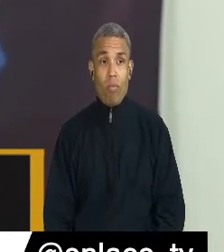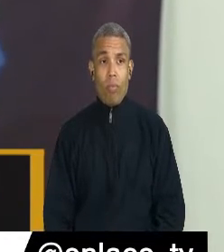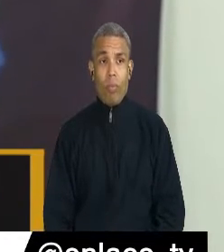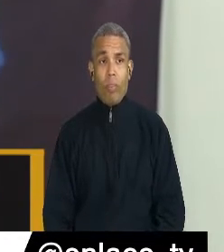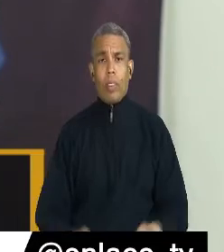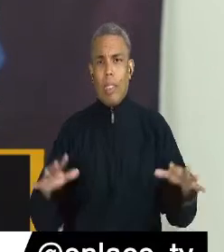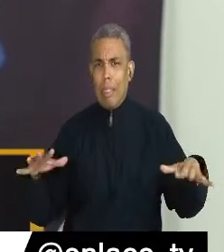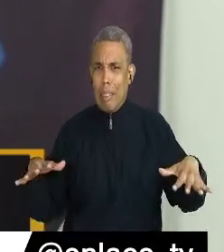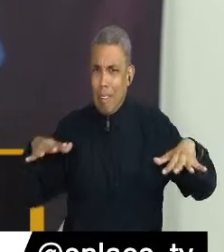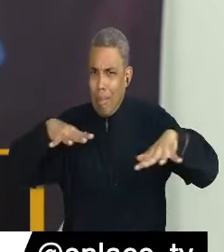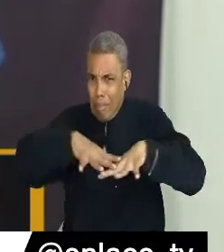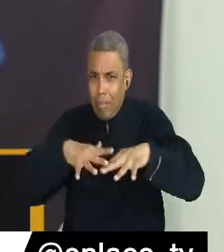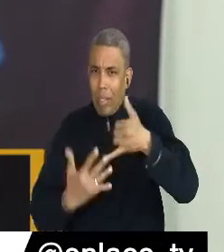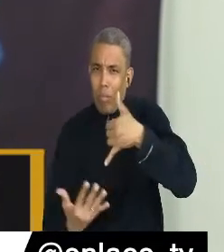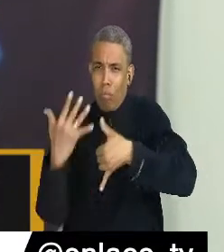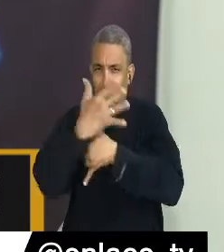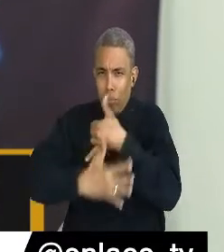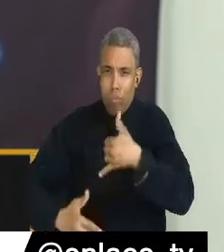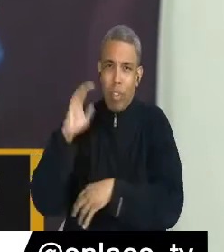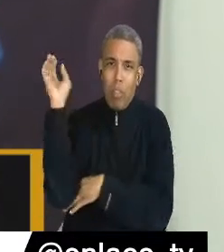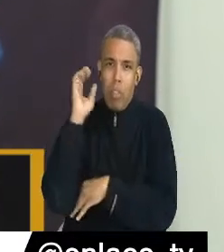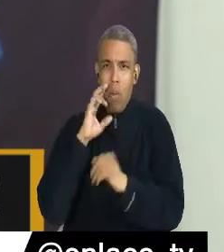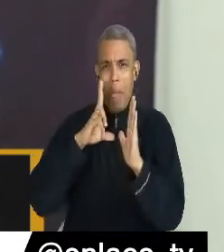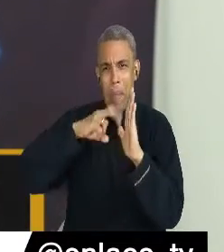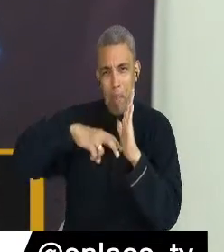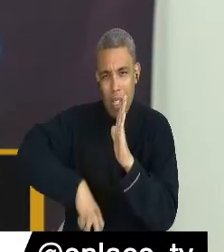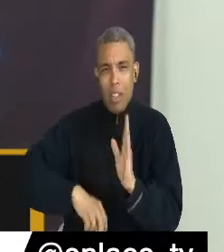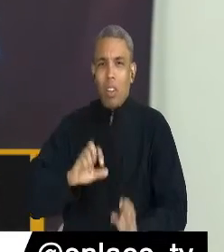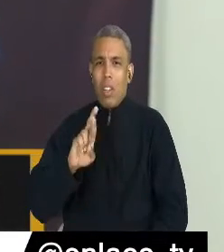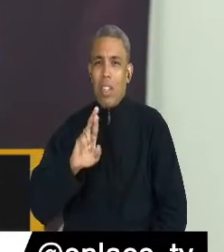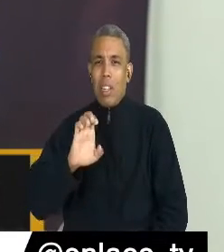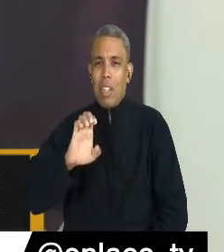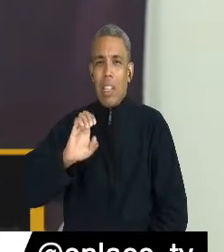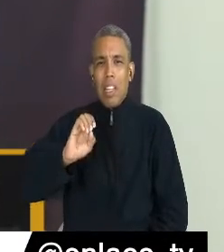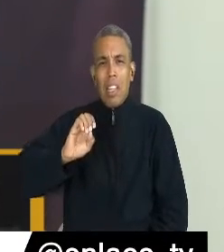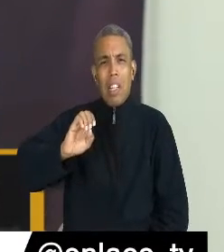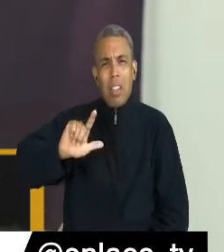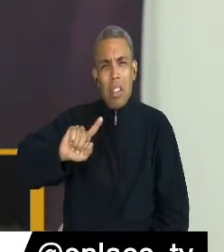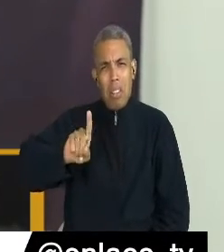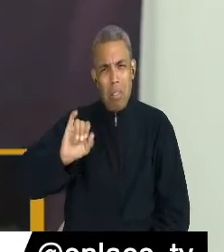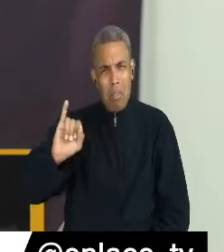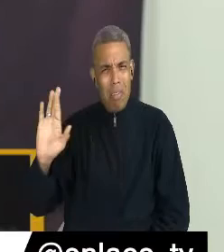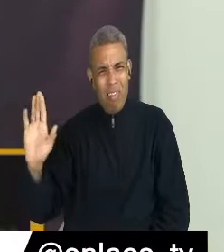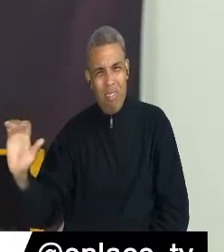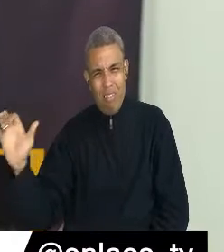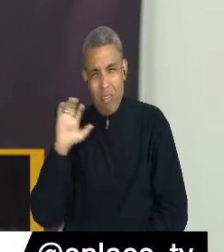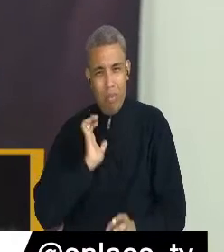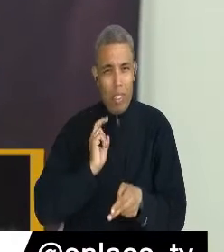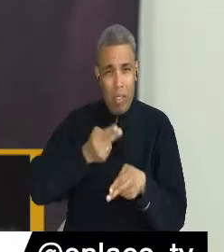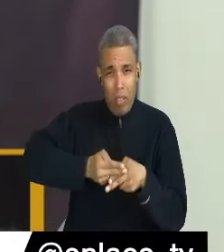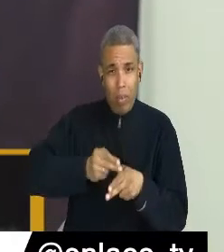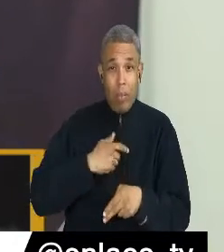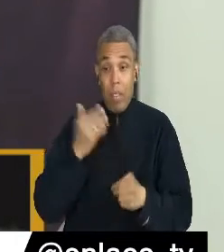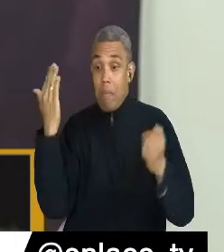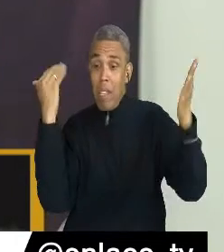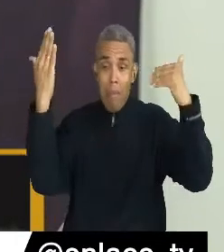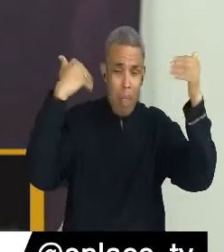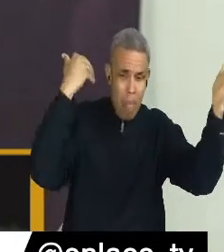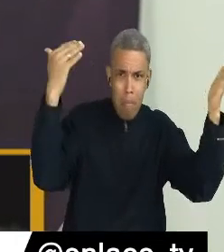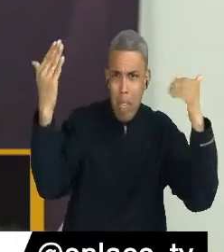medio de investigación récord sí y para los sitios de los nodos donde se ejecutan esta importante actividad el nuevo